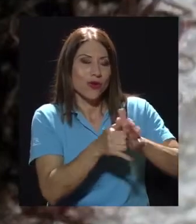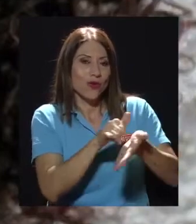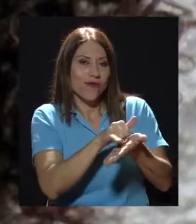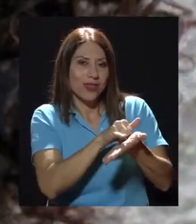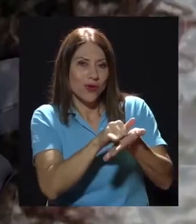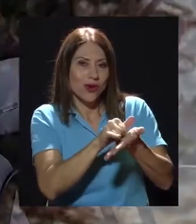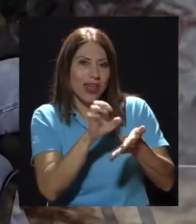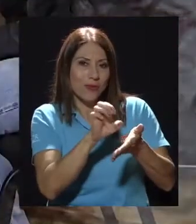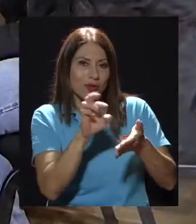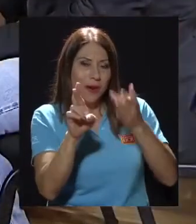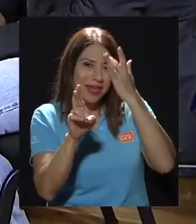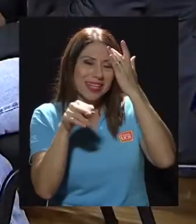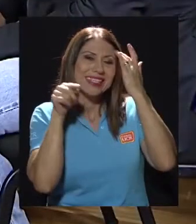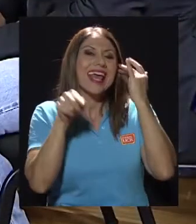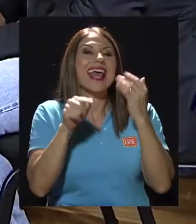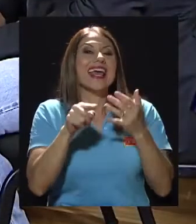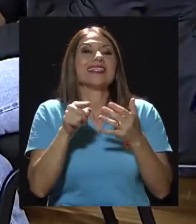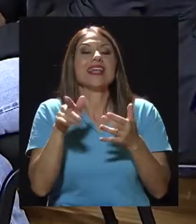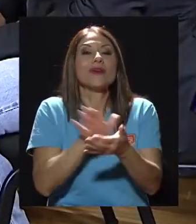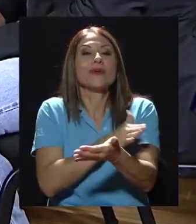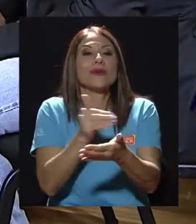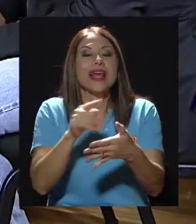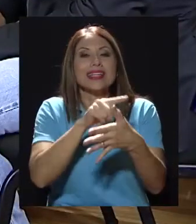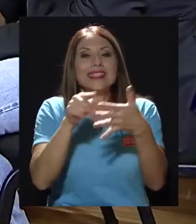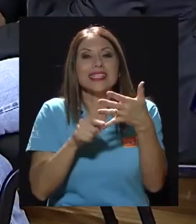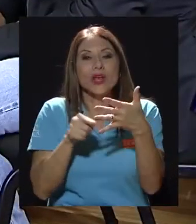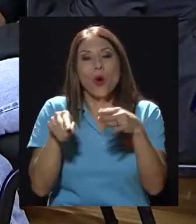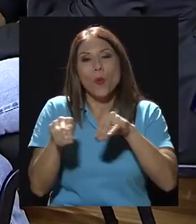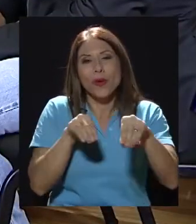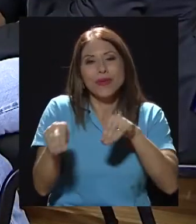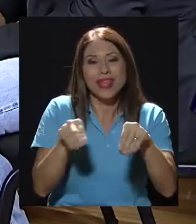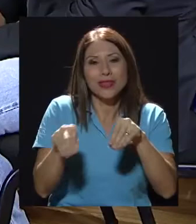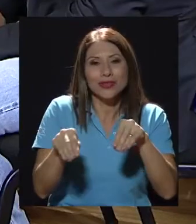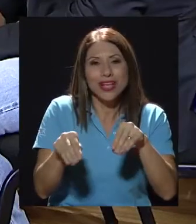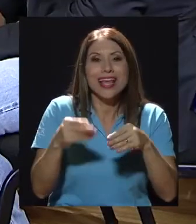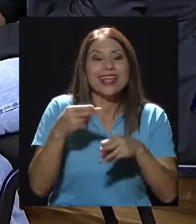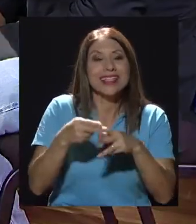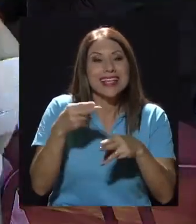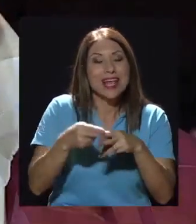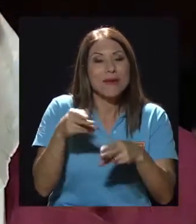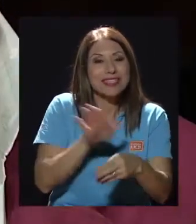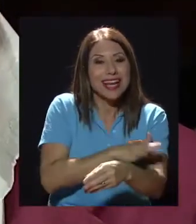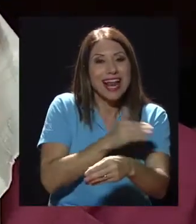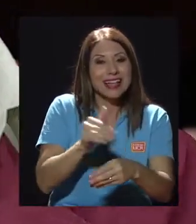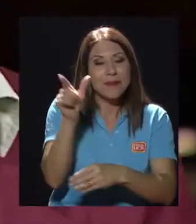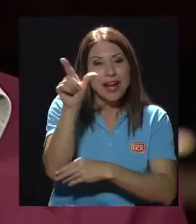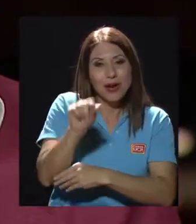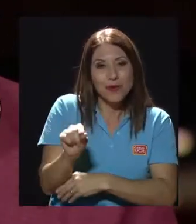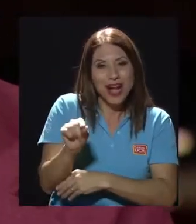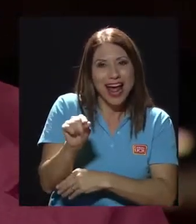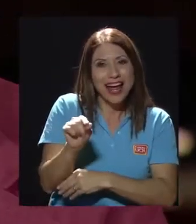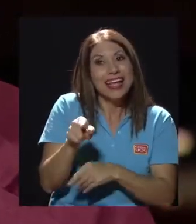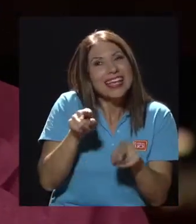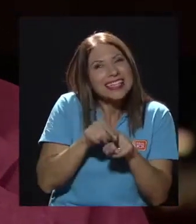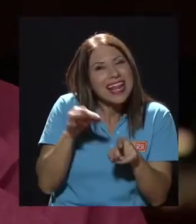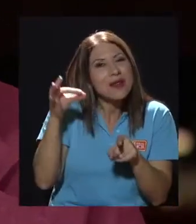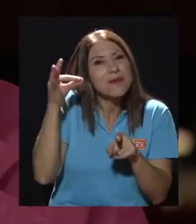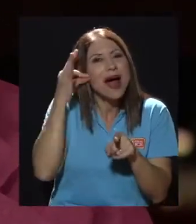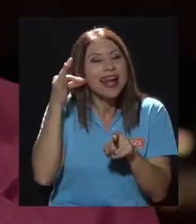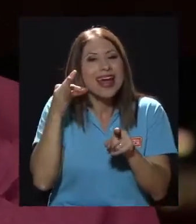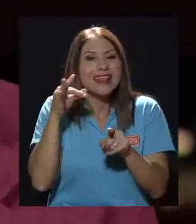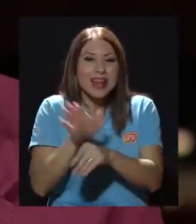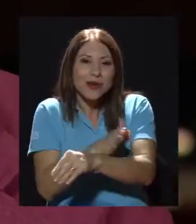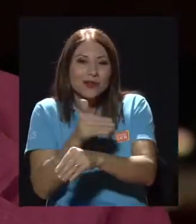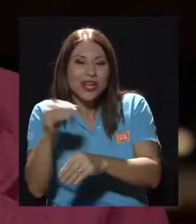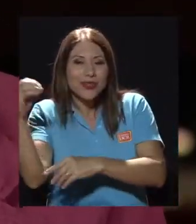manera es, se llama La Serenata de la Luna, y que de alguna manera es de hermana del Concierto del Sol, que fue la otra, otra obra. Entonces está, hay esa